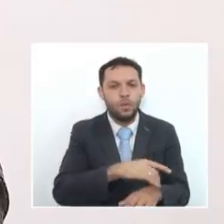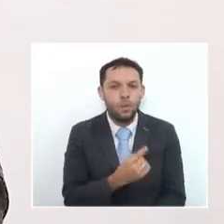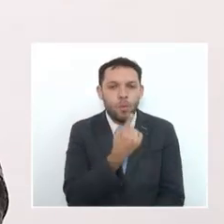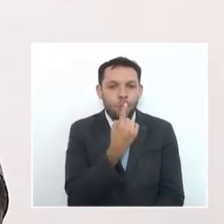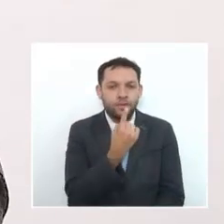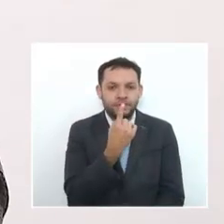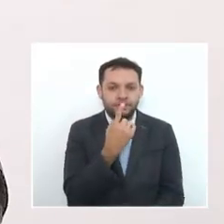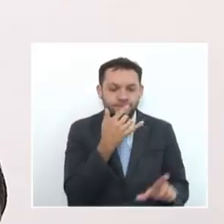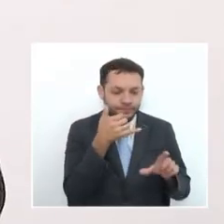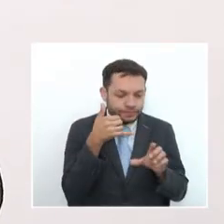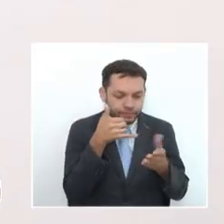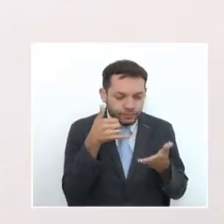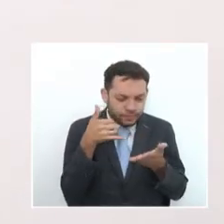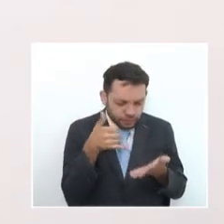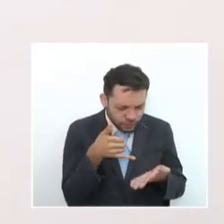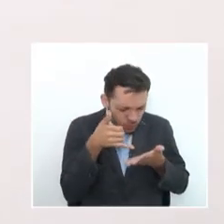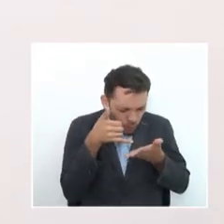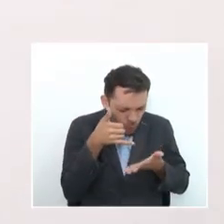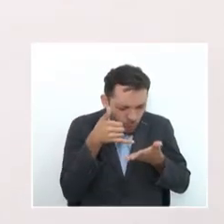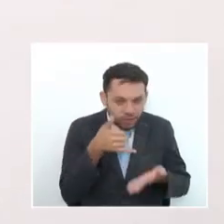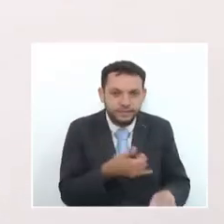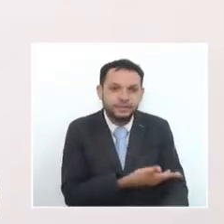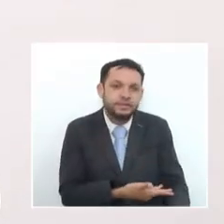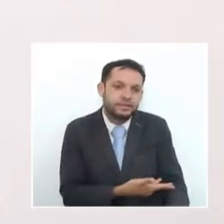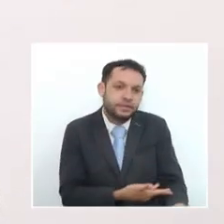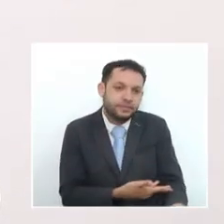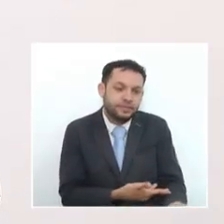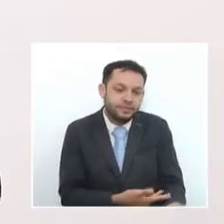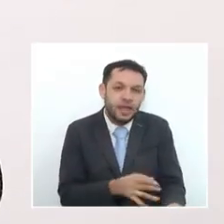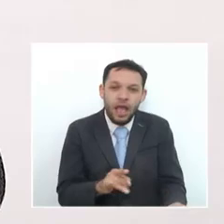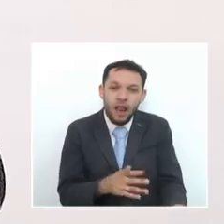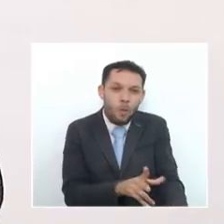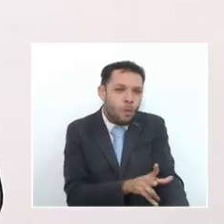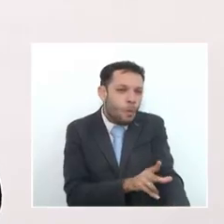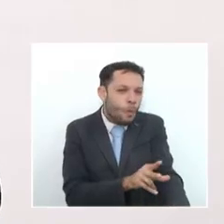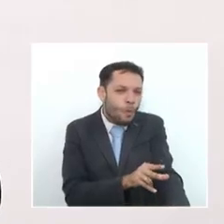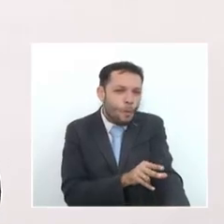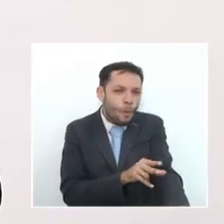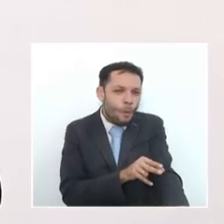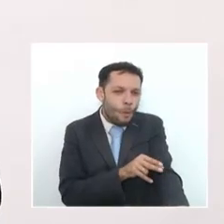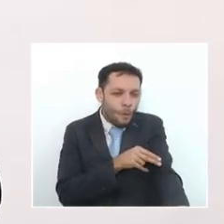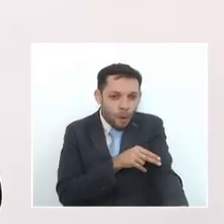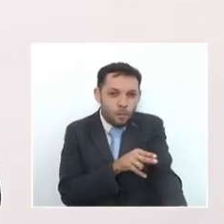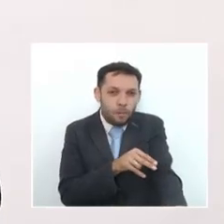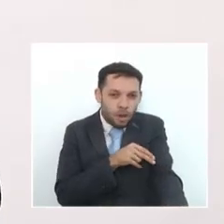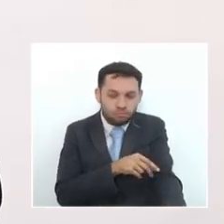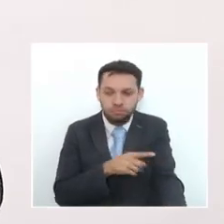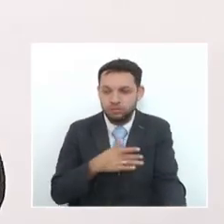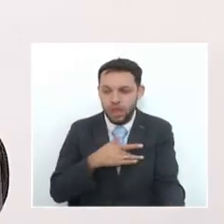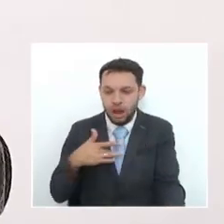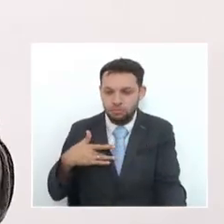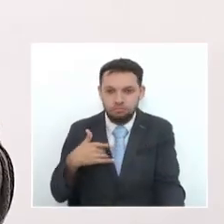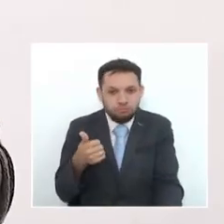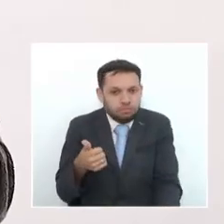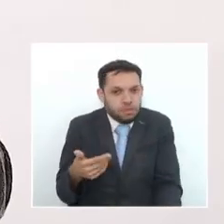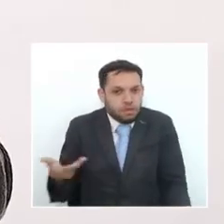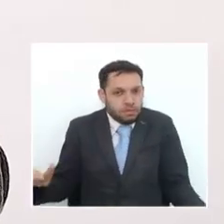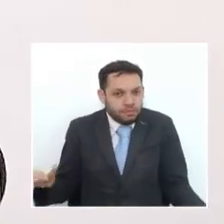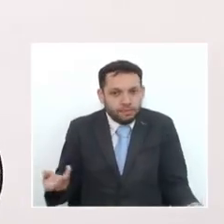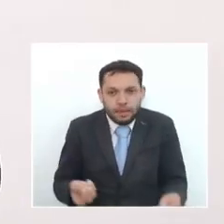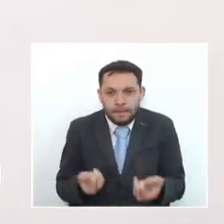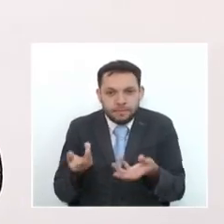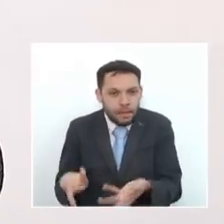de sangre para descartar anemia. Y el examen le salió bien, entonces no le mandaron